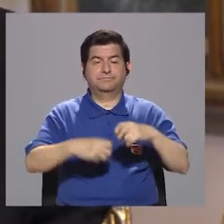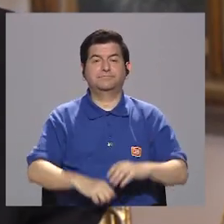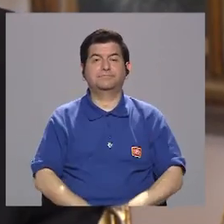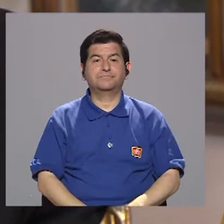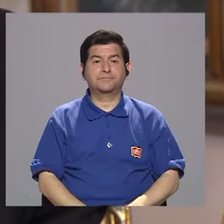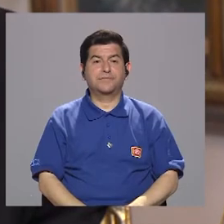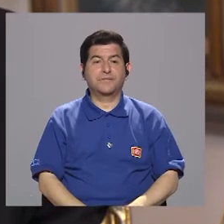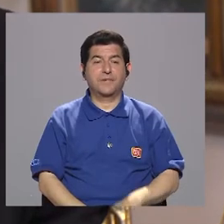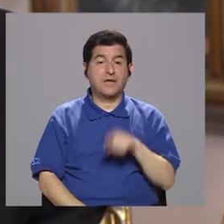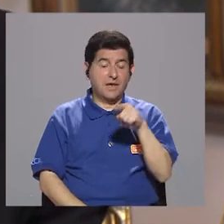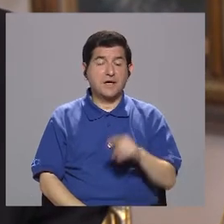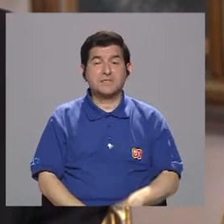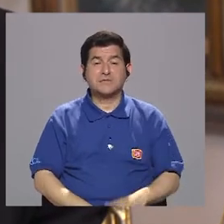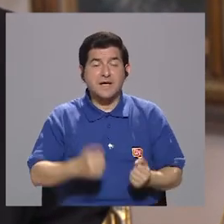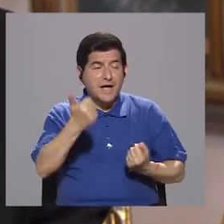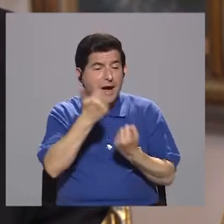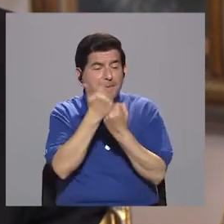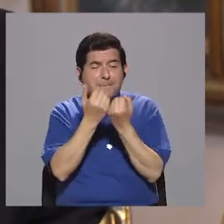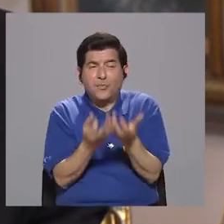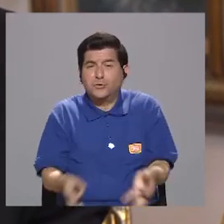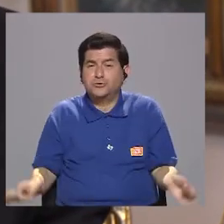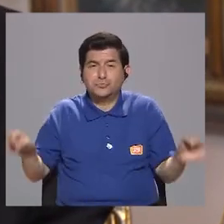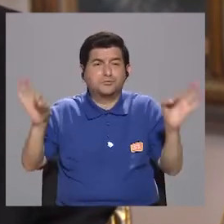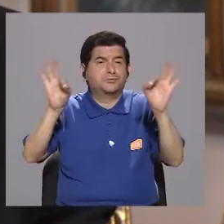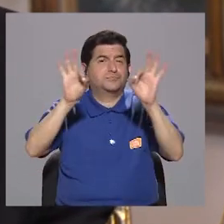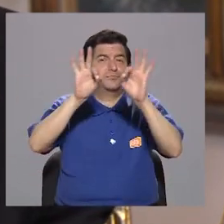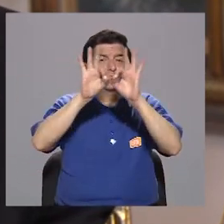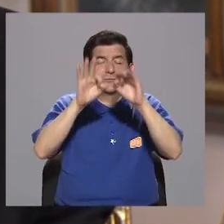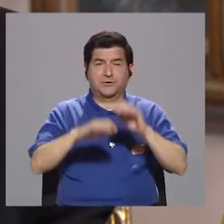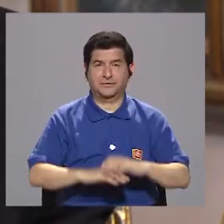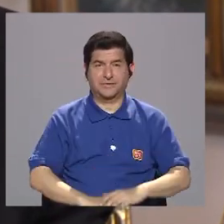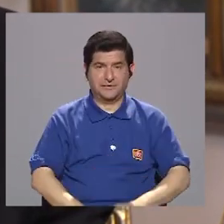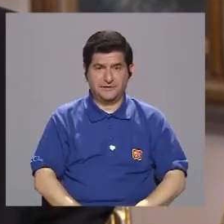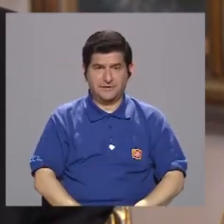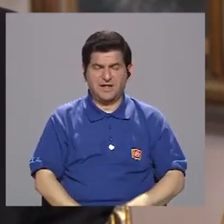fue el sustén fundamental